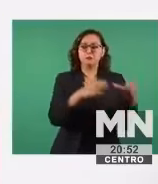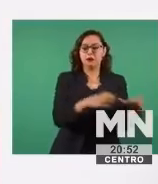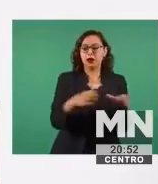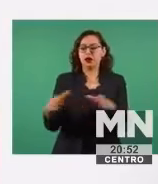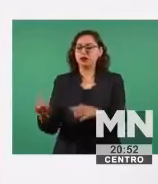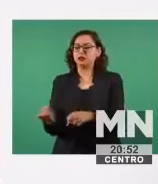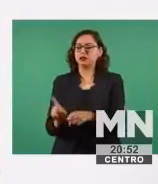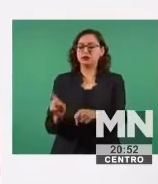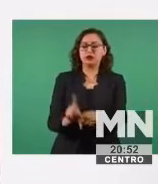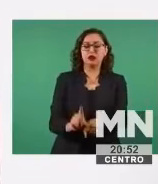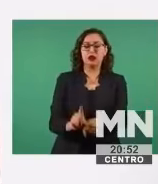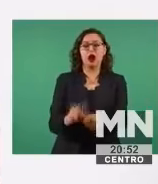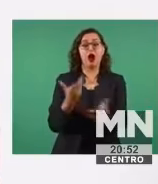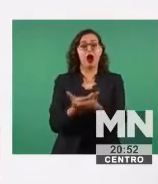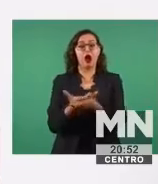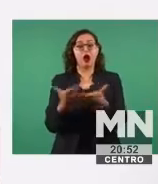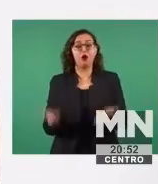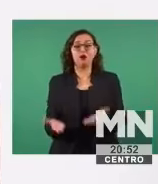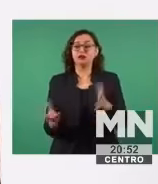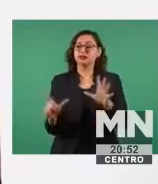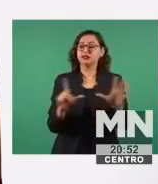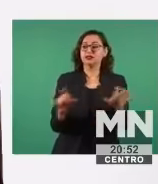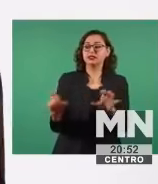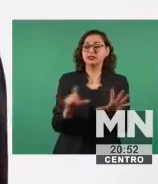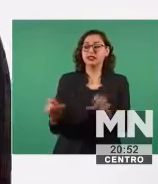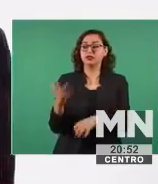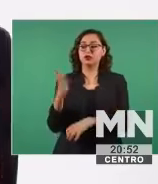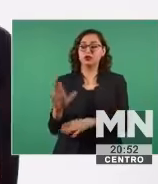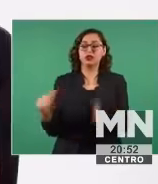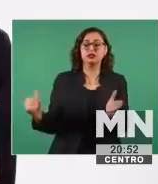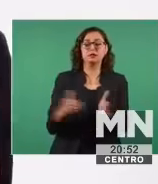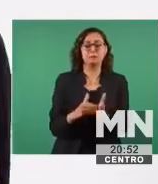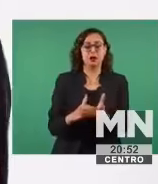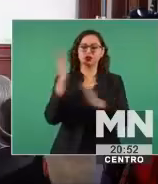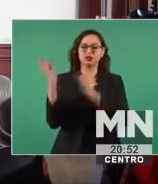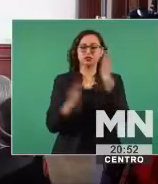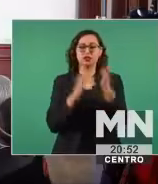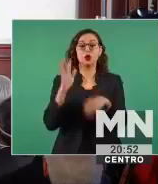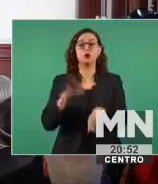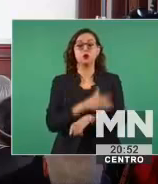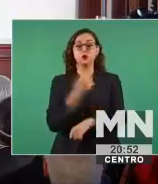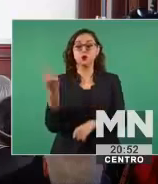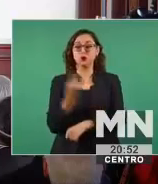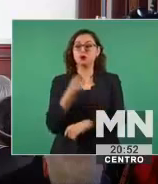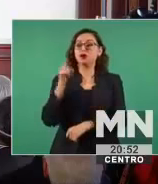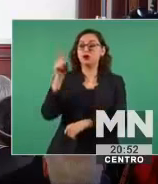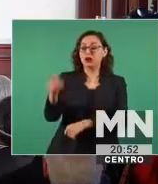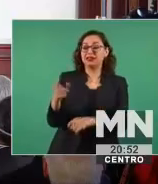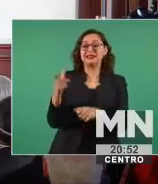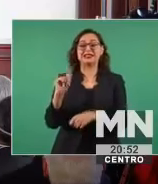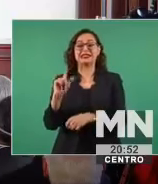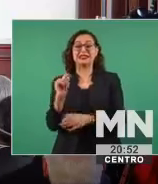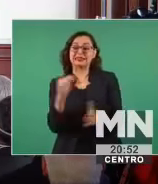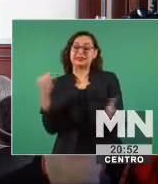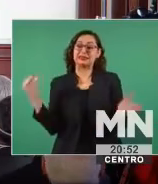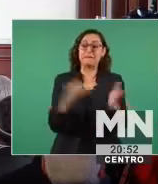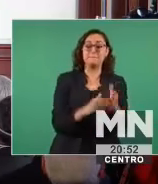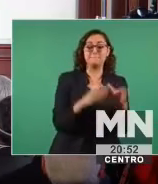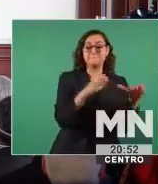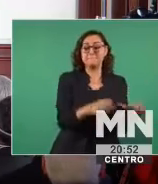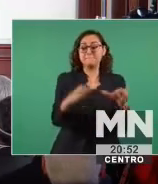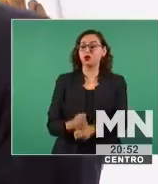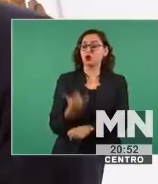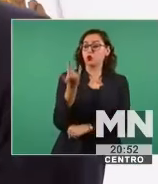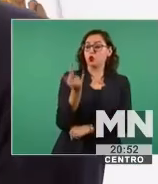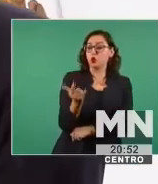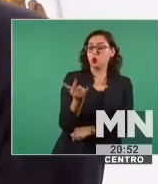ahorita, inclusive lo marcan las empresas, inclusive el Banco de México ya también acaba de subir de